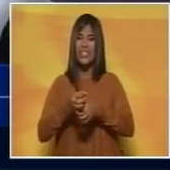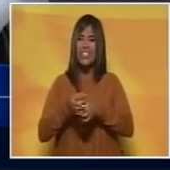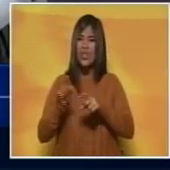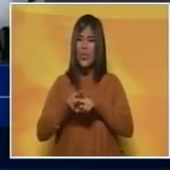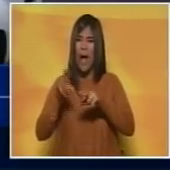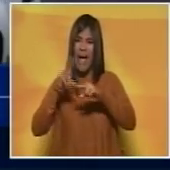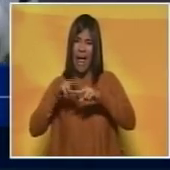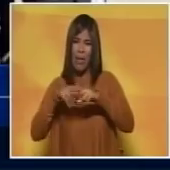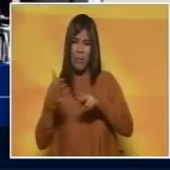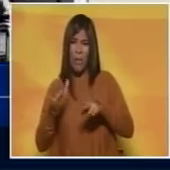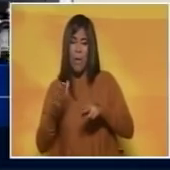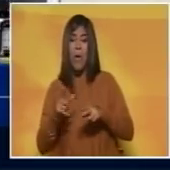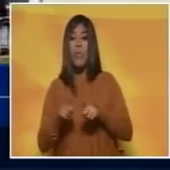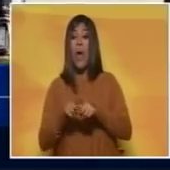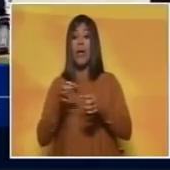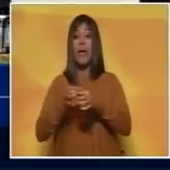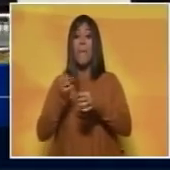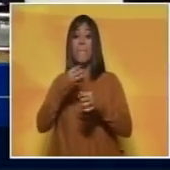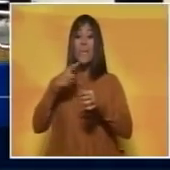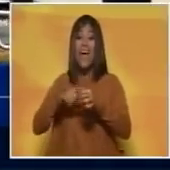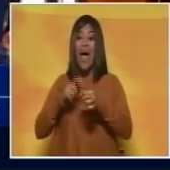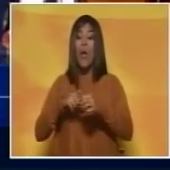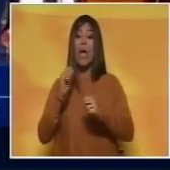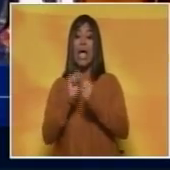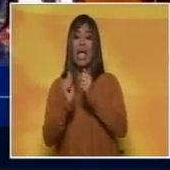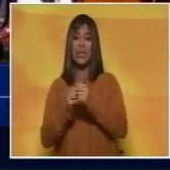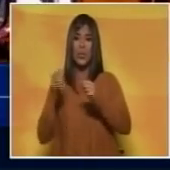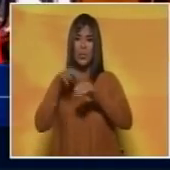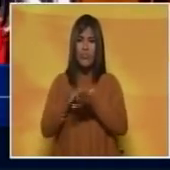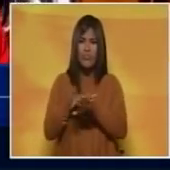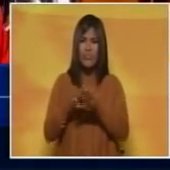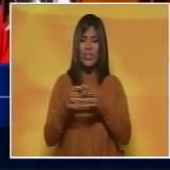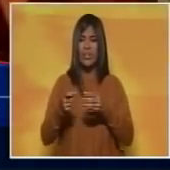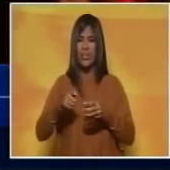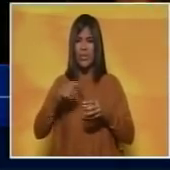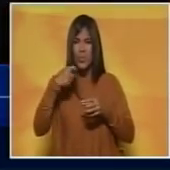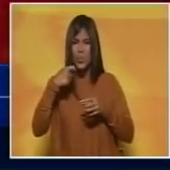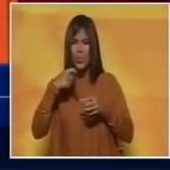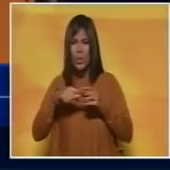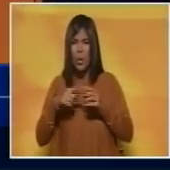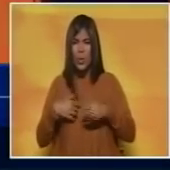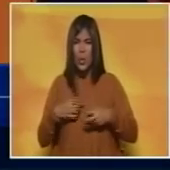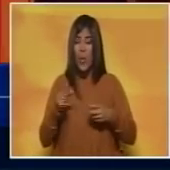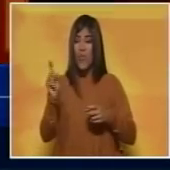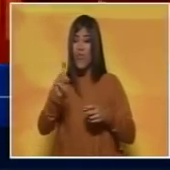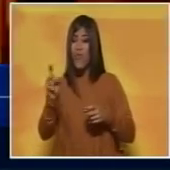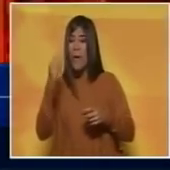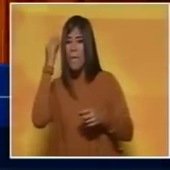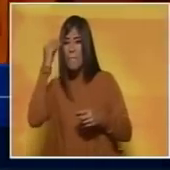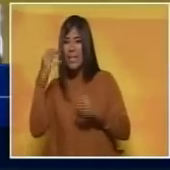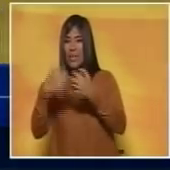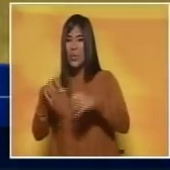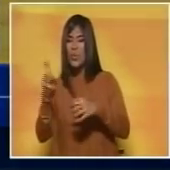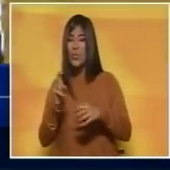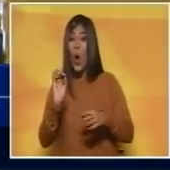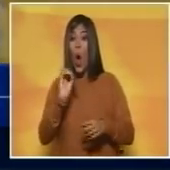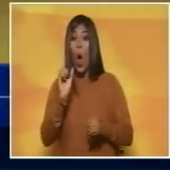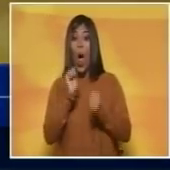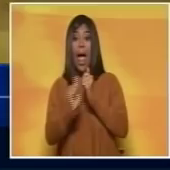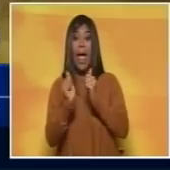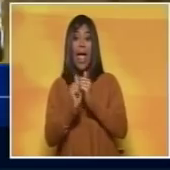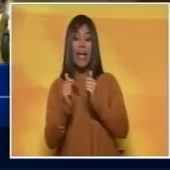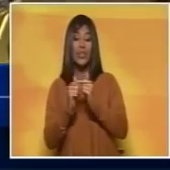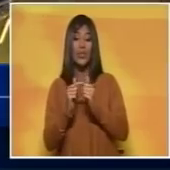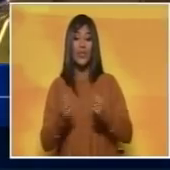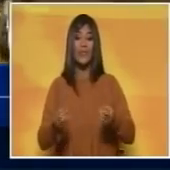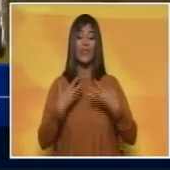con queso. La intoxicación, agregó la cartera, creen que se debe a una serie de tóxicos por fumigar la planta o por el queso, aunque ya